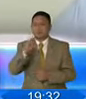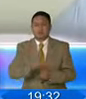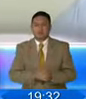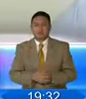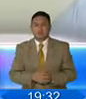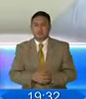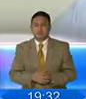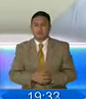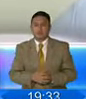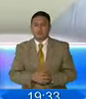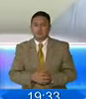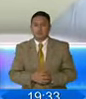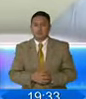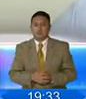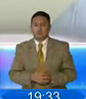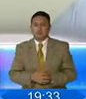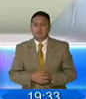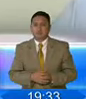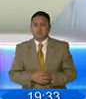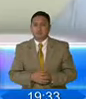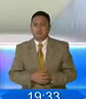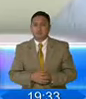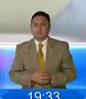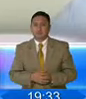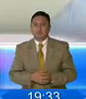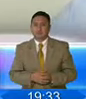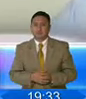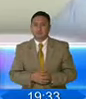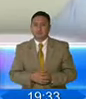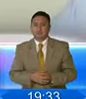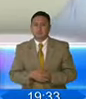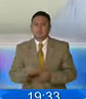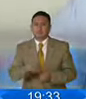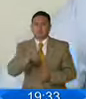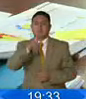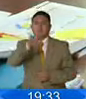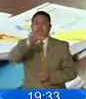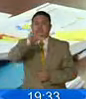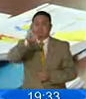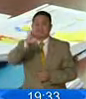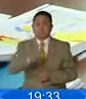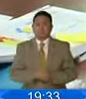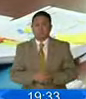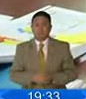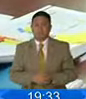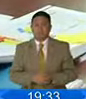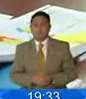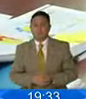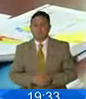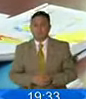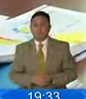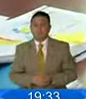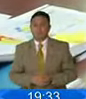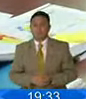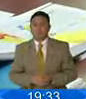¿no? 60 asambleístas en general, de los 137. Informó Héctor Romero.